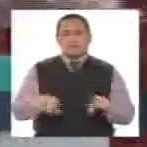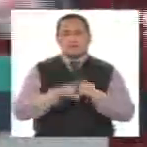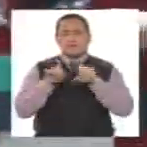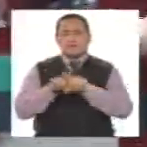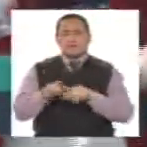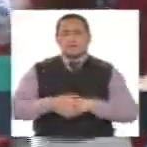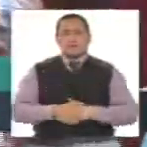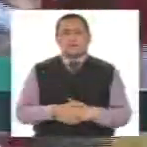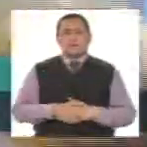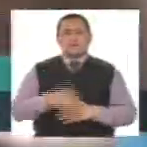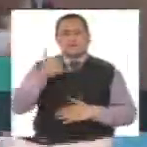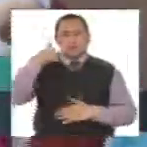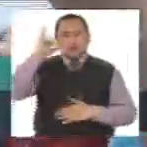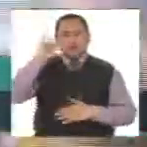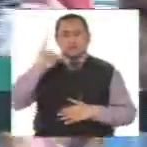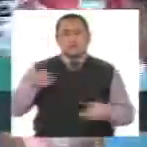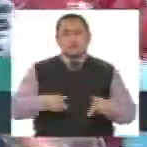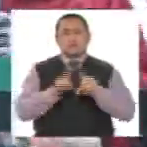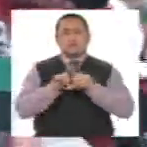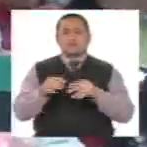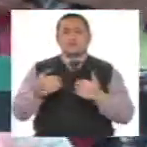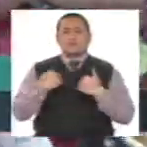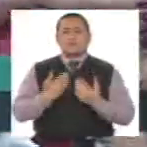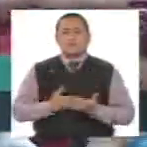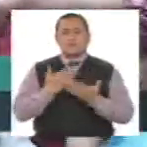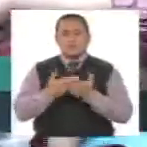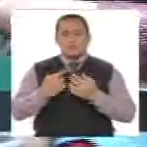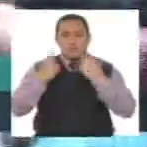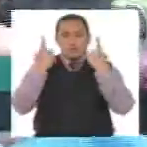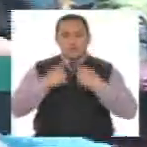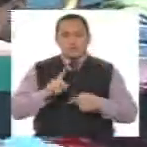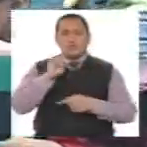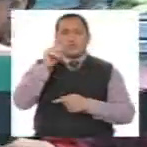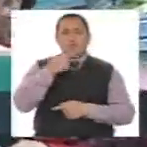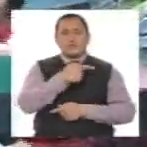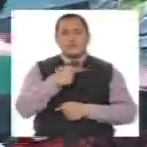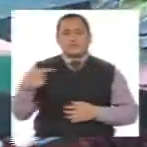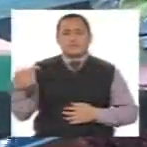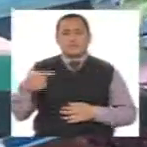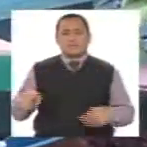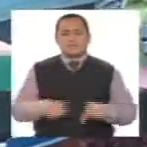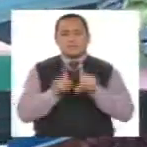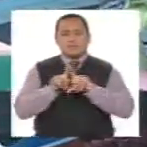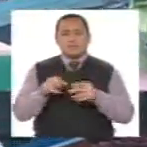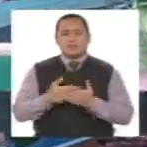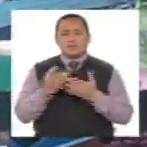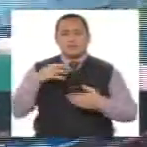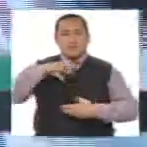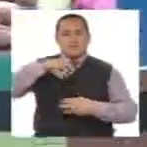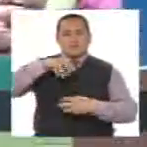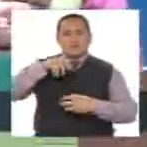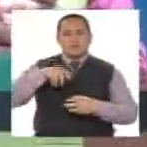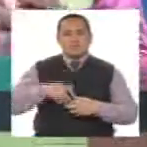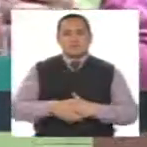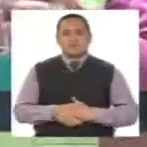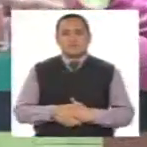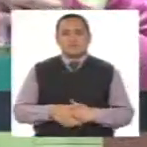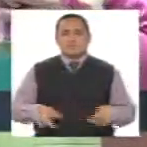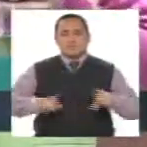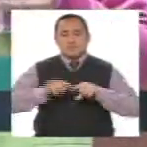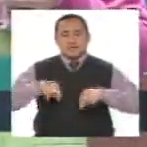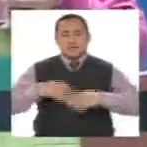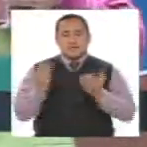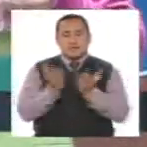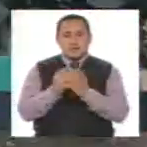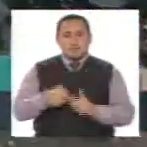yogur el yogur tenemos como consigna una vez por semana o porque es un producto envasado también en este